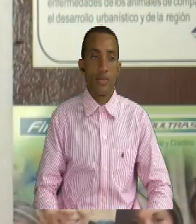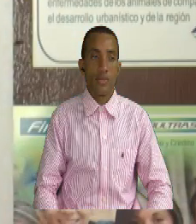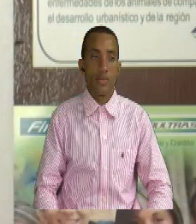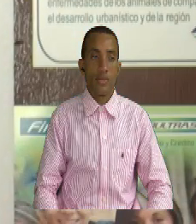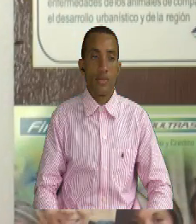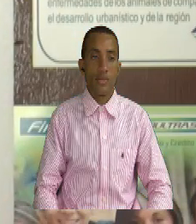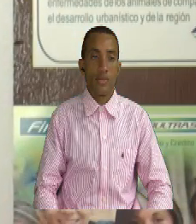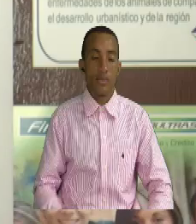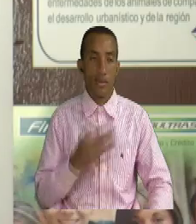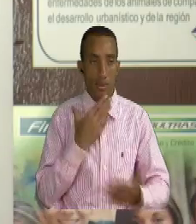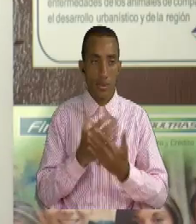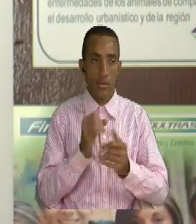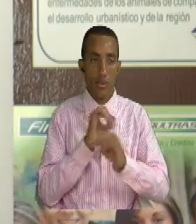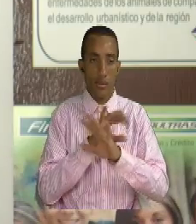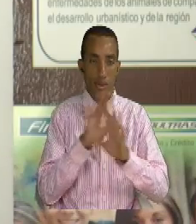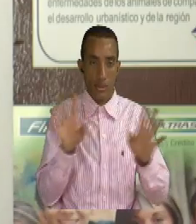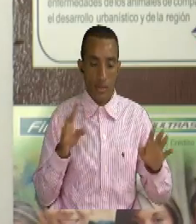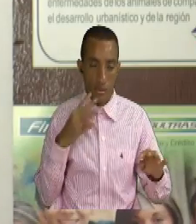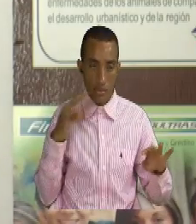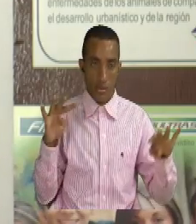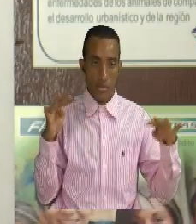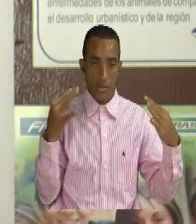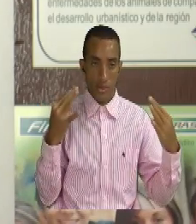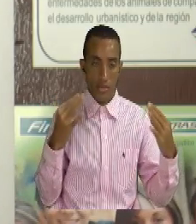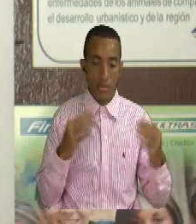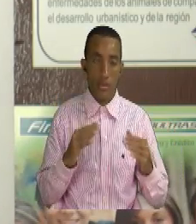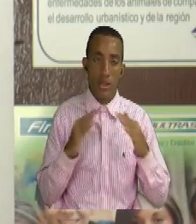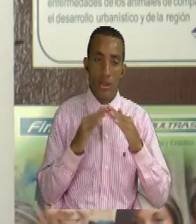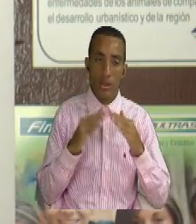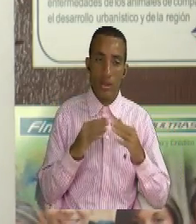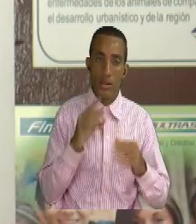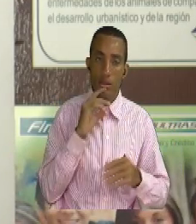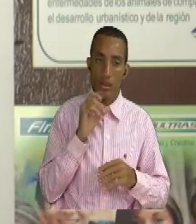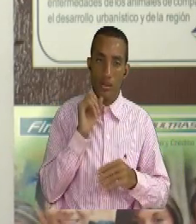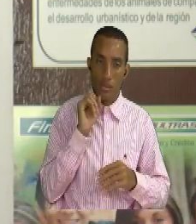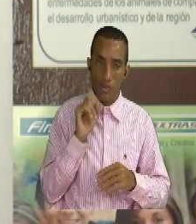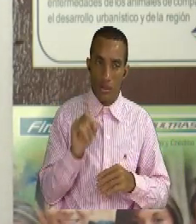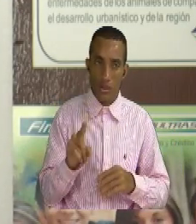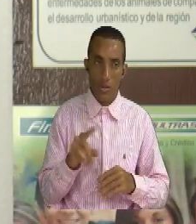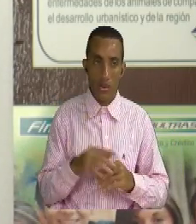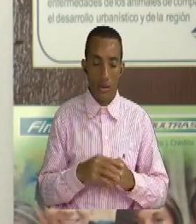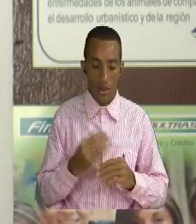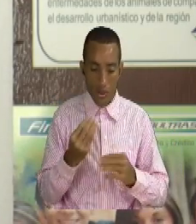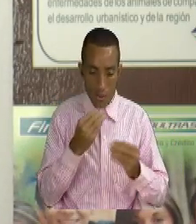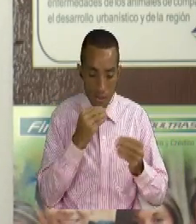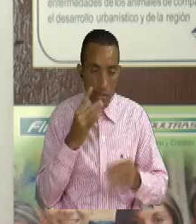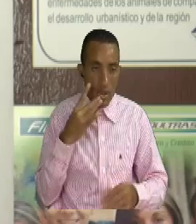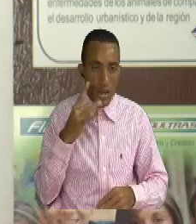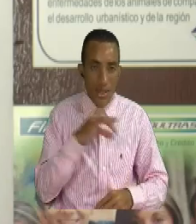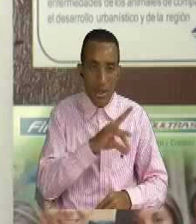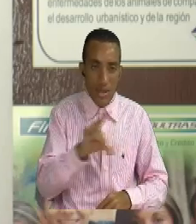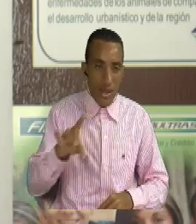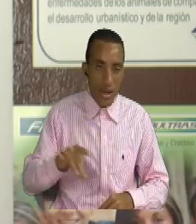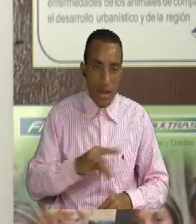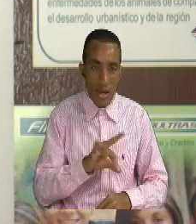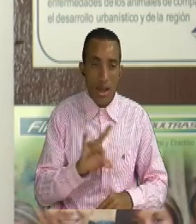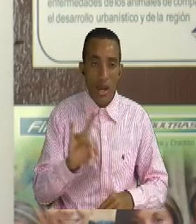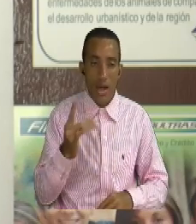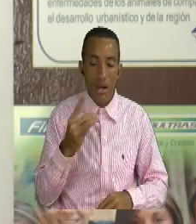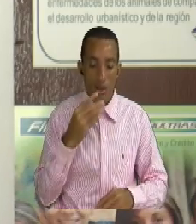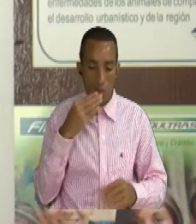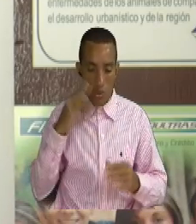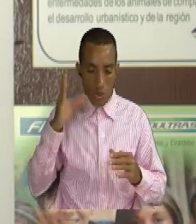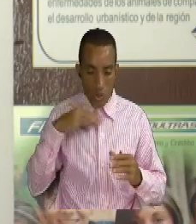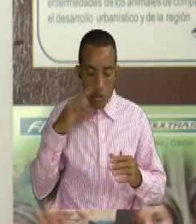Muy buenos días, televidentes de En Casa. En relación a la pregunta de que si la comida de sal o la comida casera ocasiona mal olor en